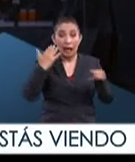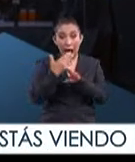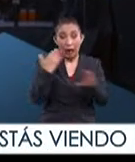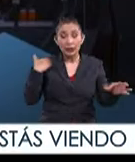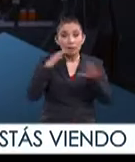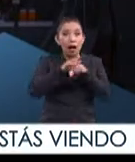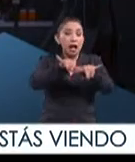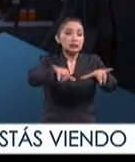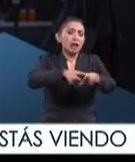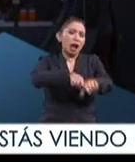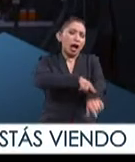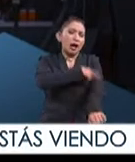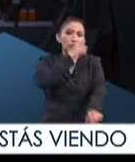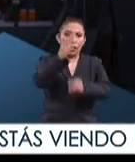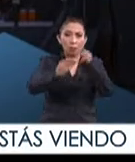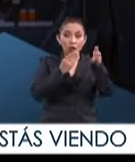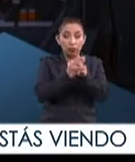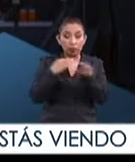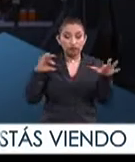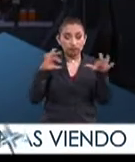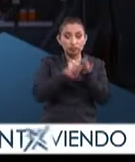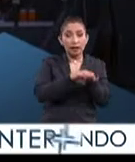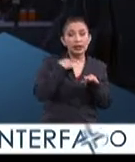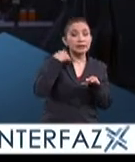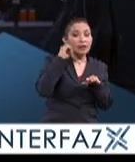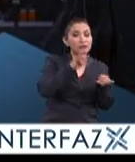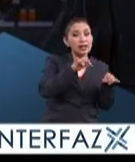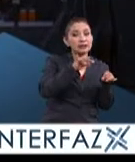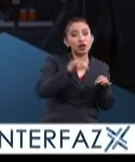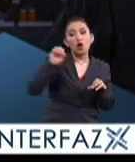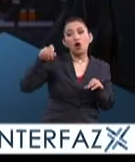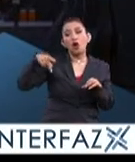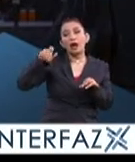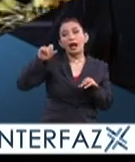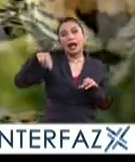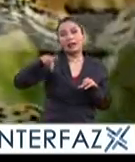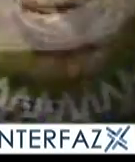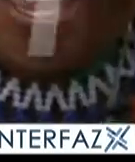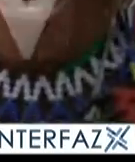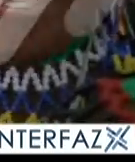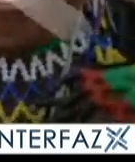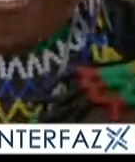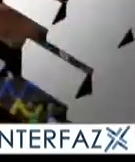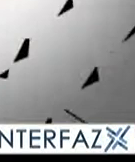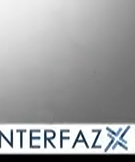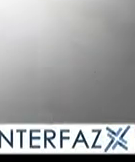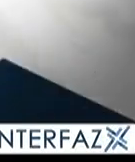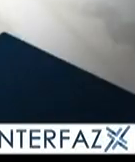momento el más largo del mundo. Une a las ciudades de San Francisco y Oakland.